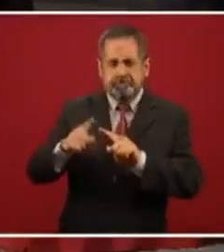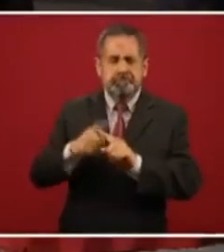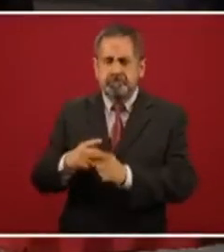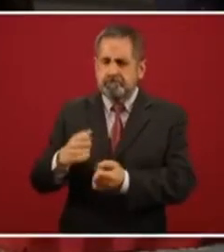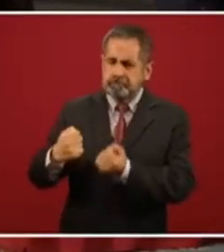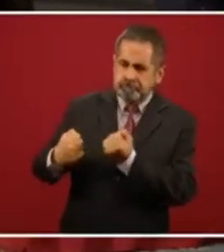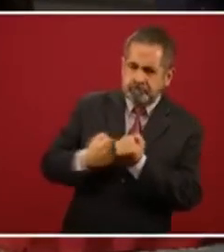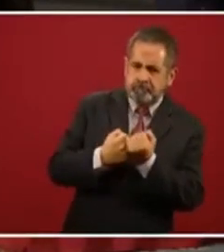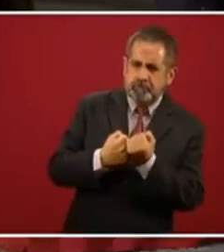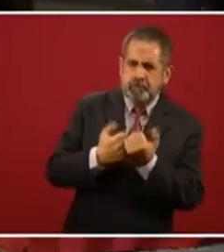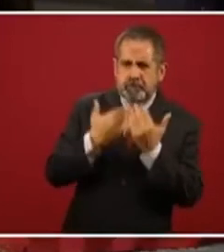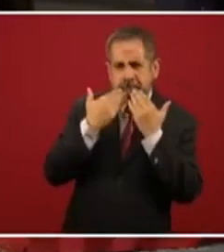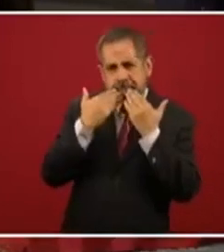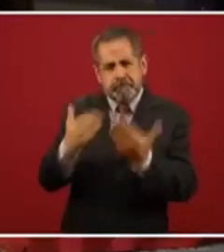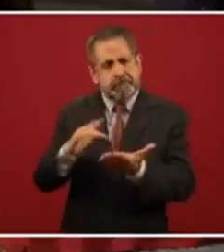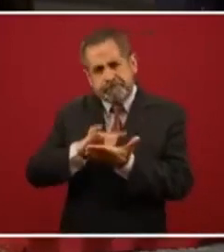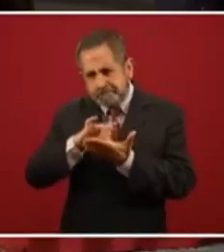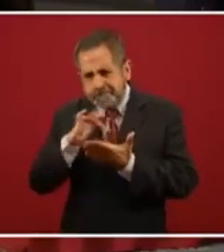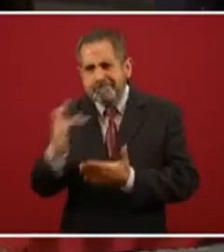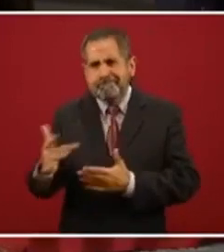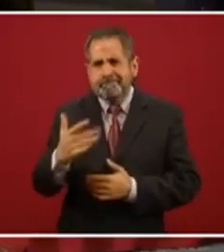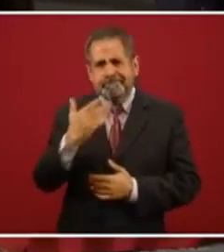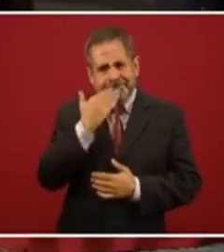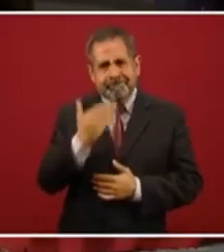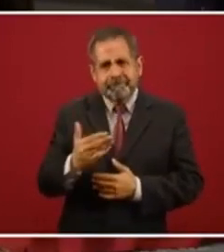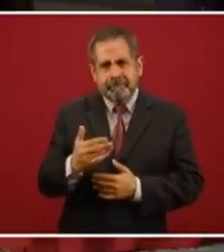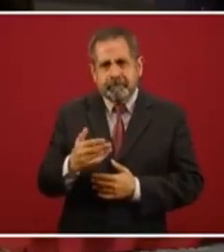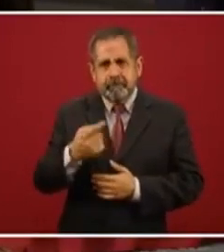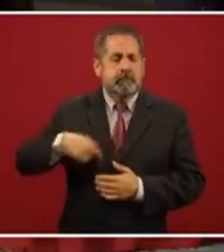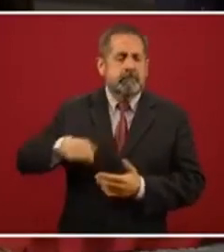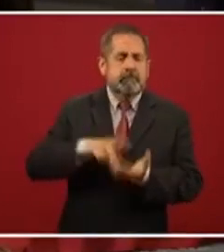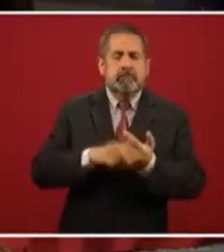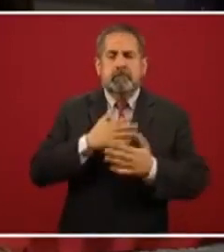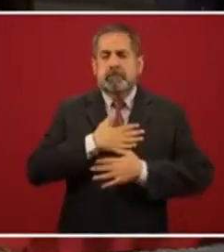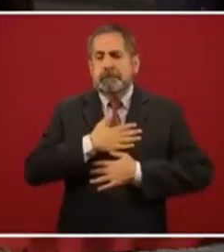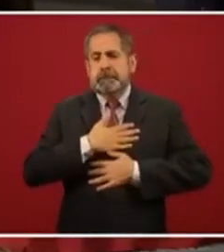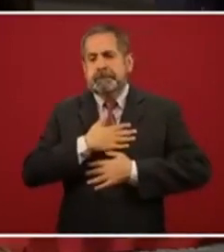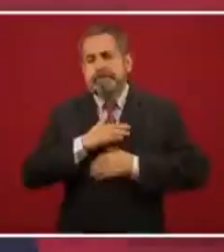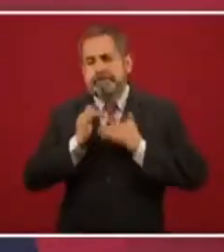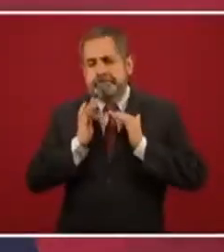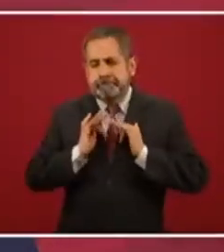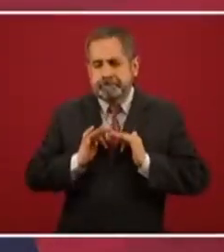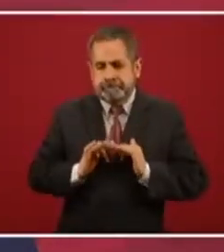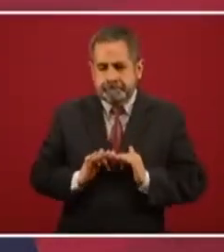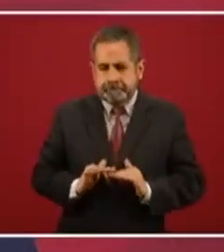porque esto debe también darnos tranquilidad.